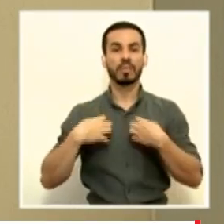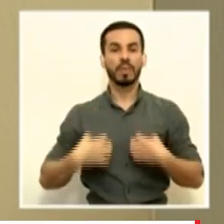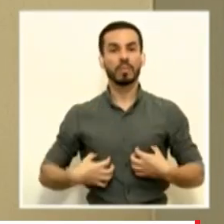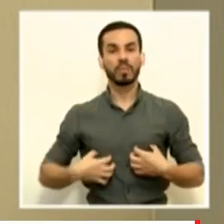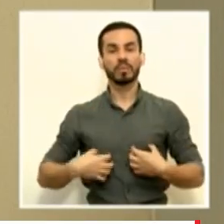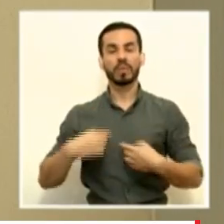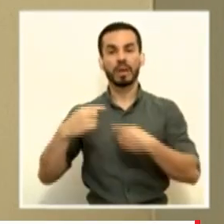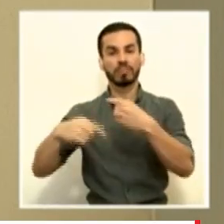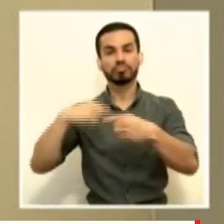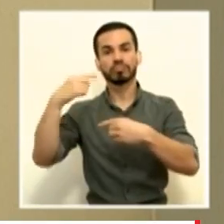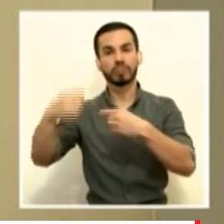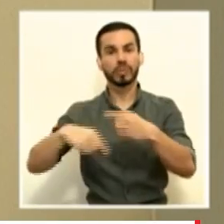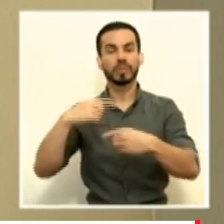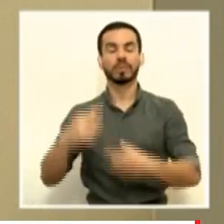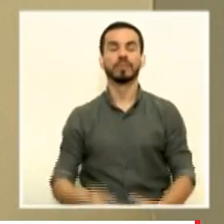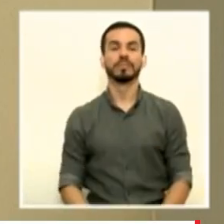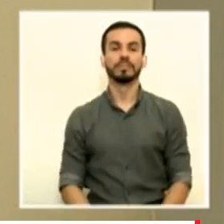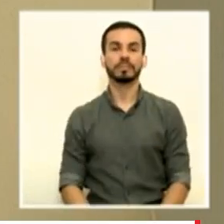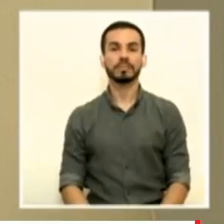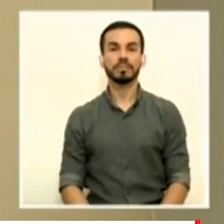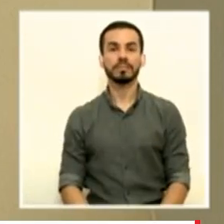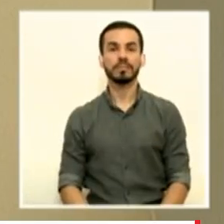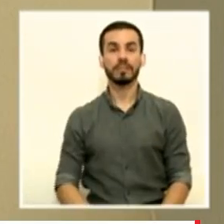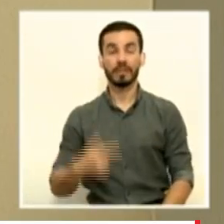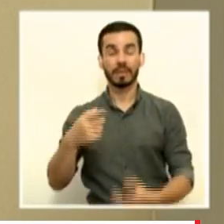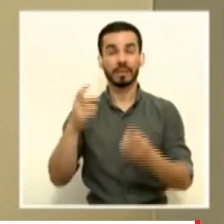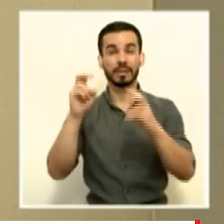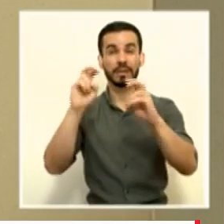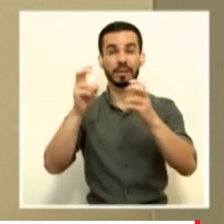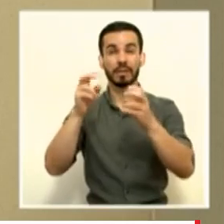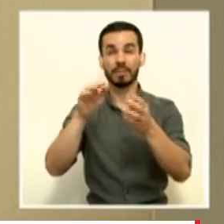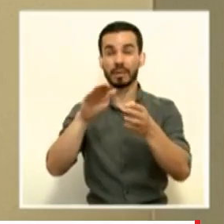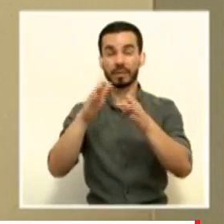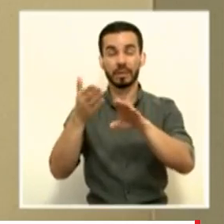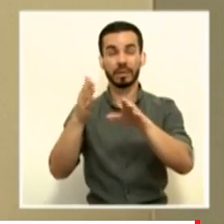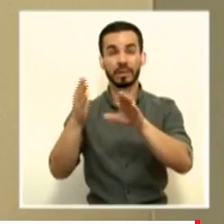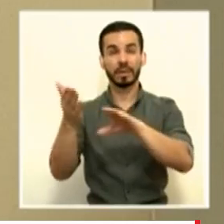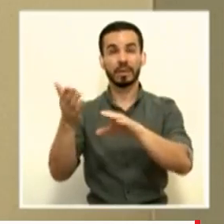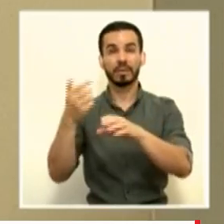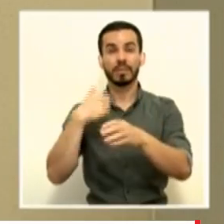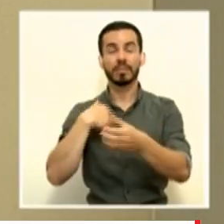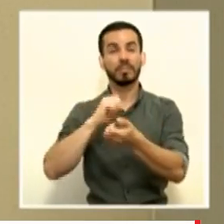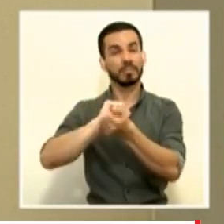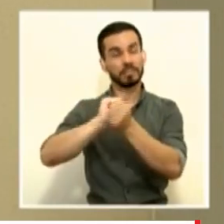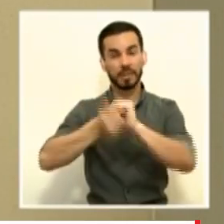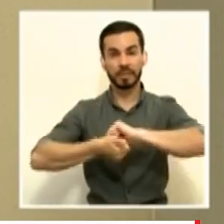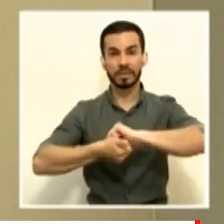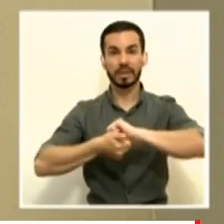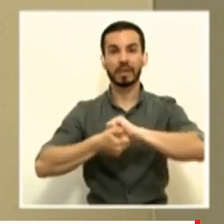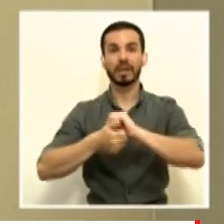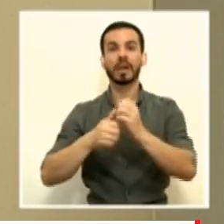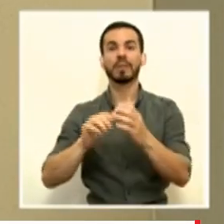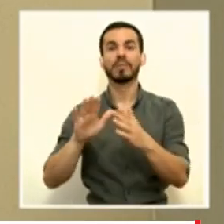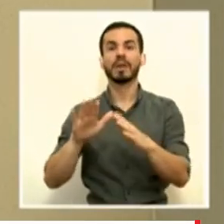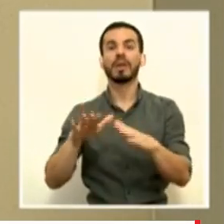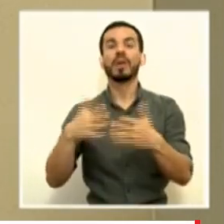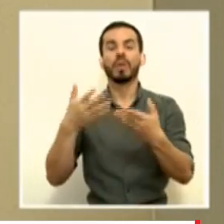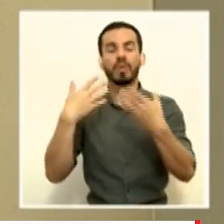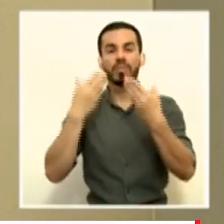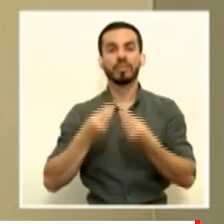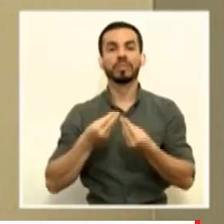crónico. Con respecto a este asunto de los fallecimientos, vamos a cambiar la mecánica de la entrega